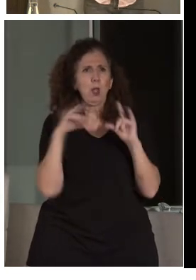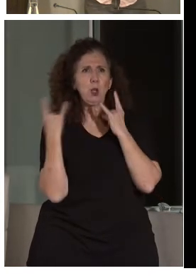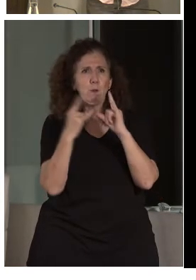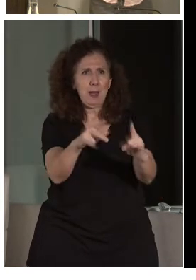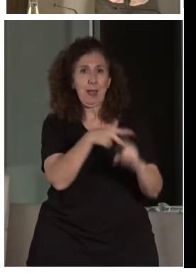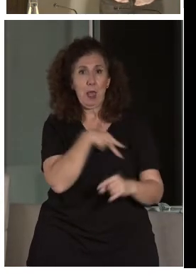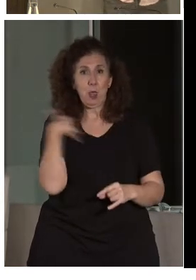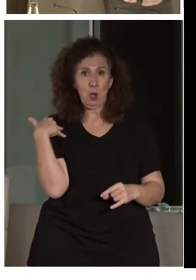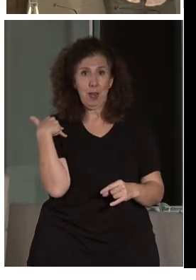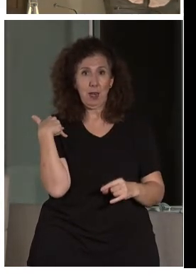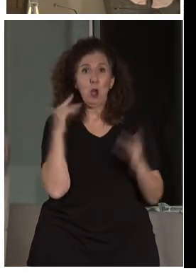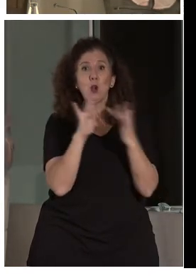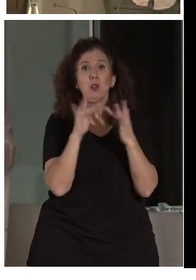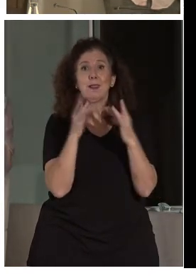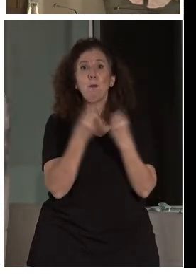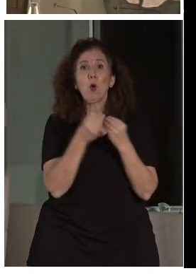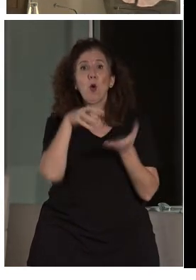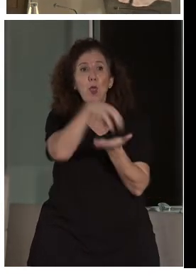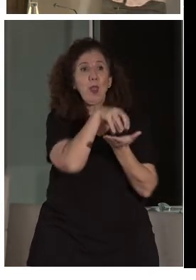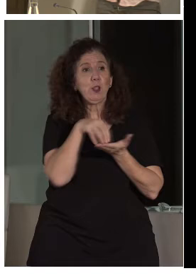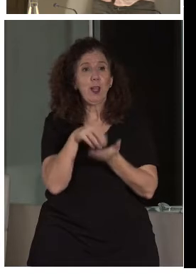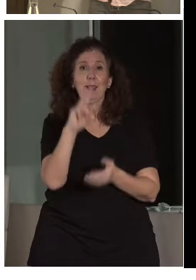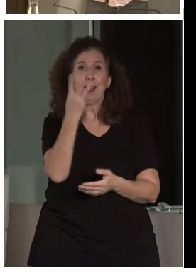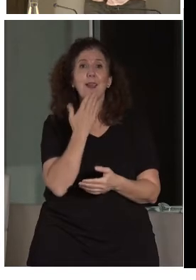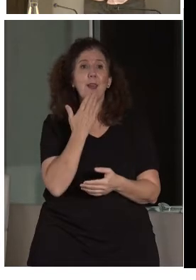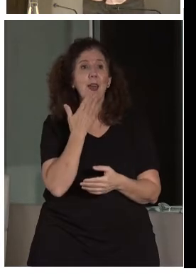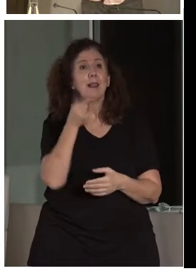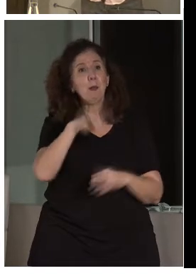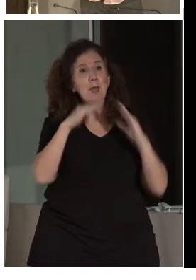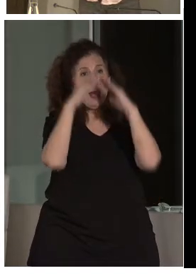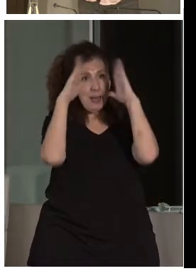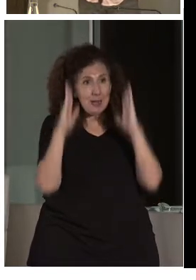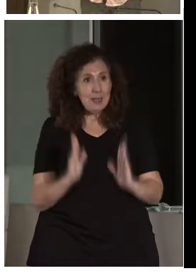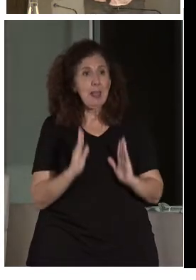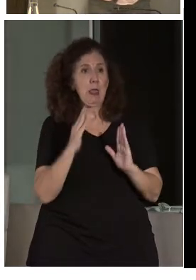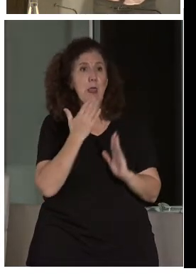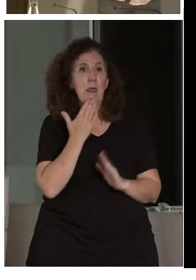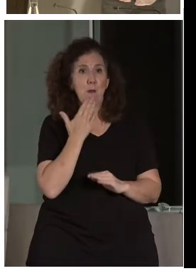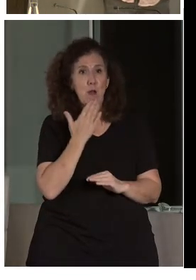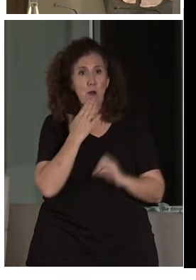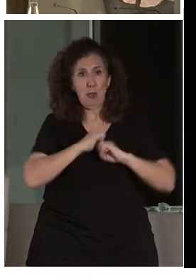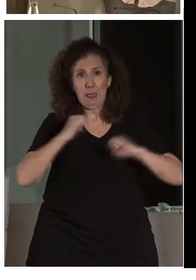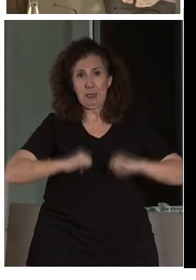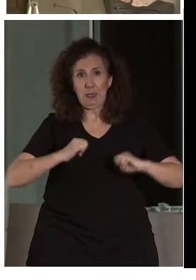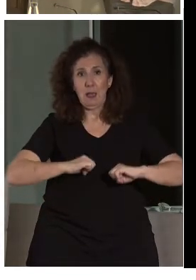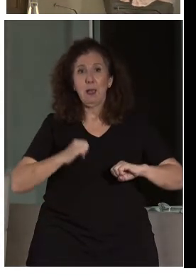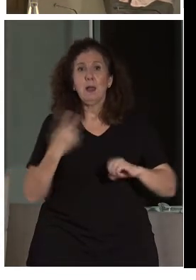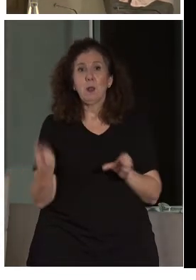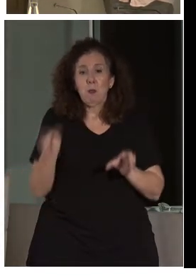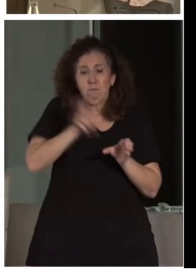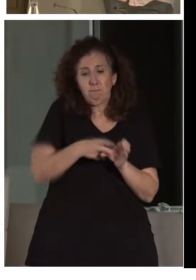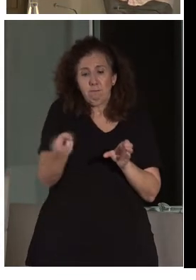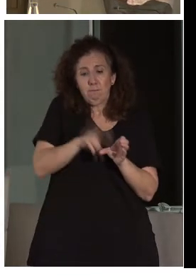contactar con los centros de la tercera edad de la isla y con las residencias de mayores, y los subían en un vehículo adaptado